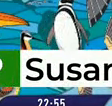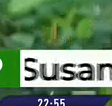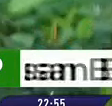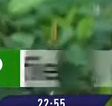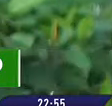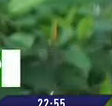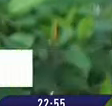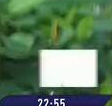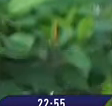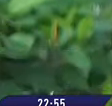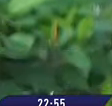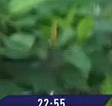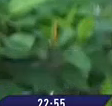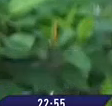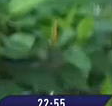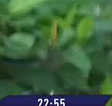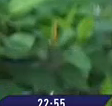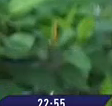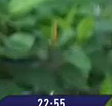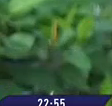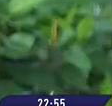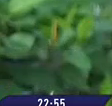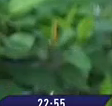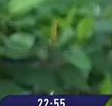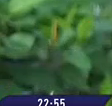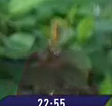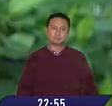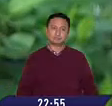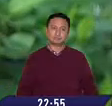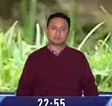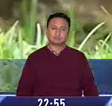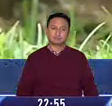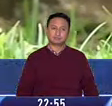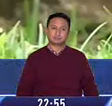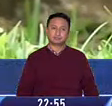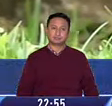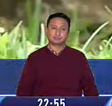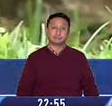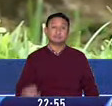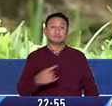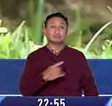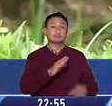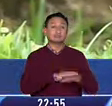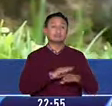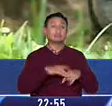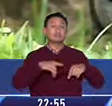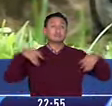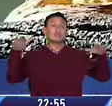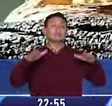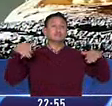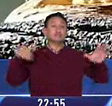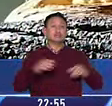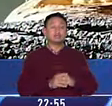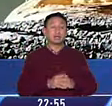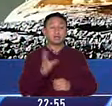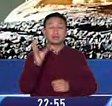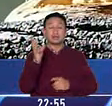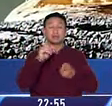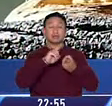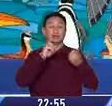Si las aves mueren, significa que algo no está bien en el entorno. Los factores que afectan a las aves, como el cambio